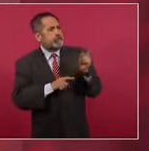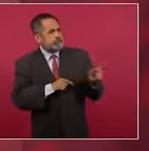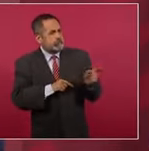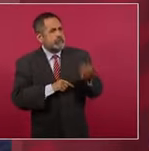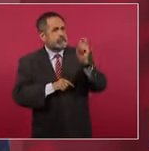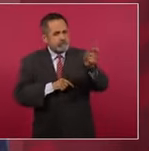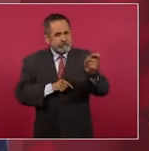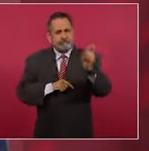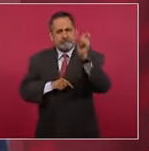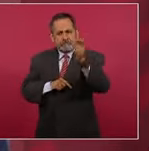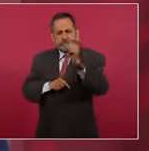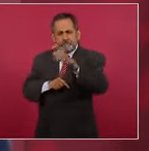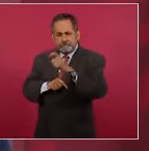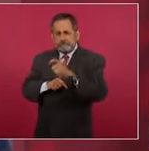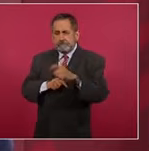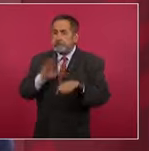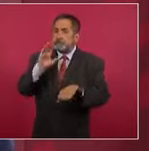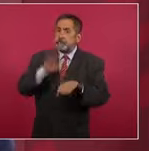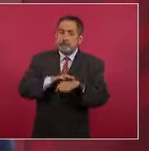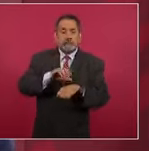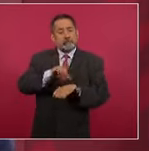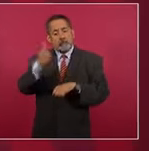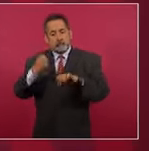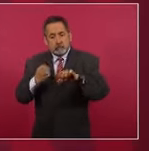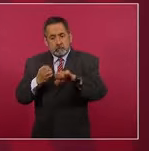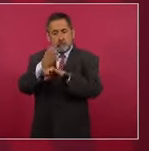incorporando otros estados.